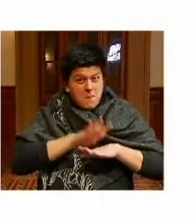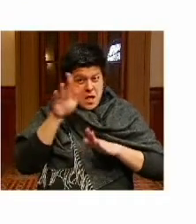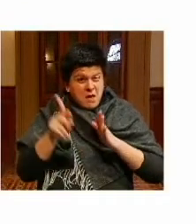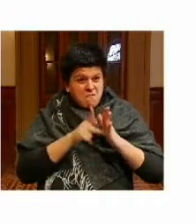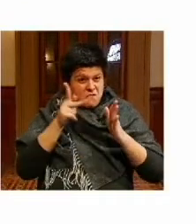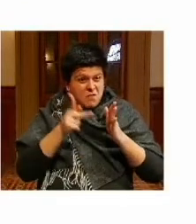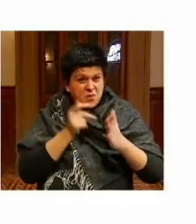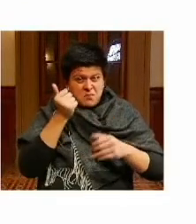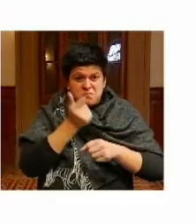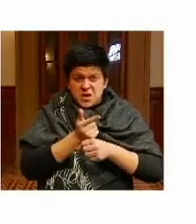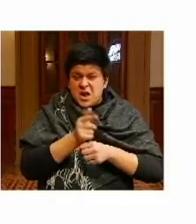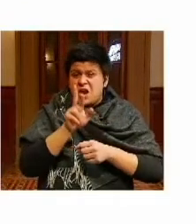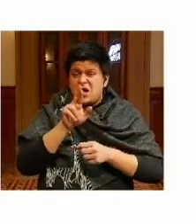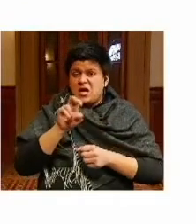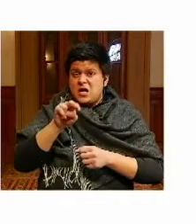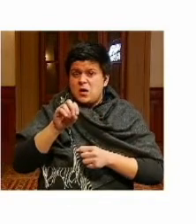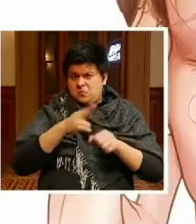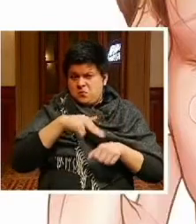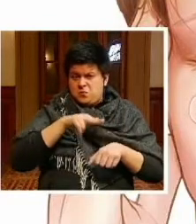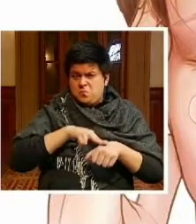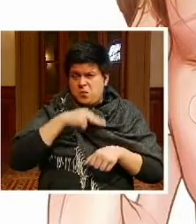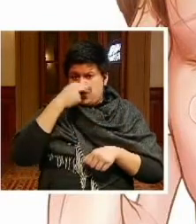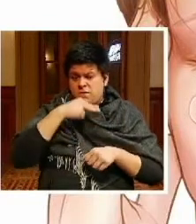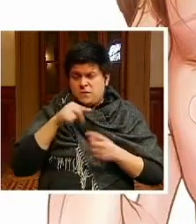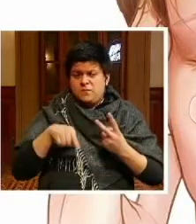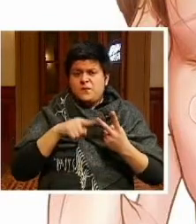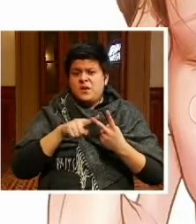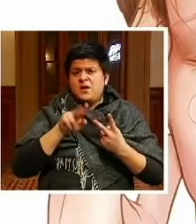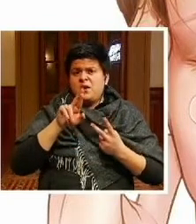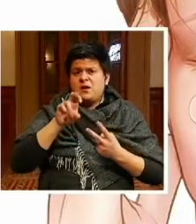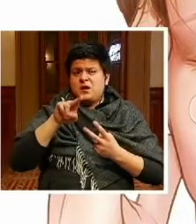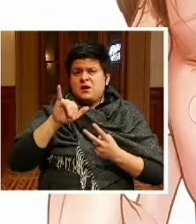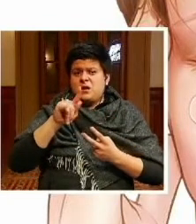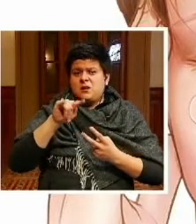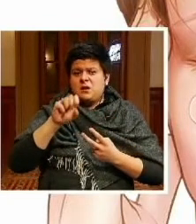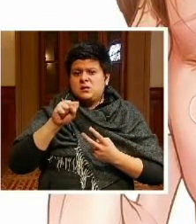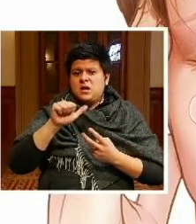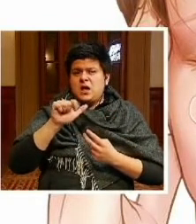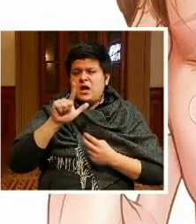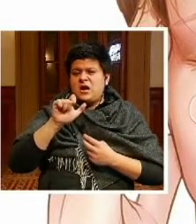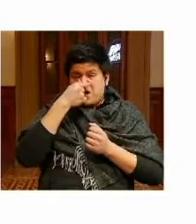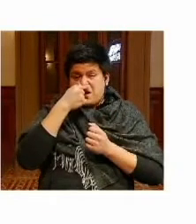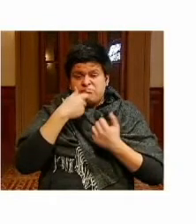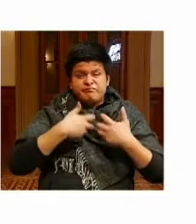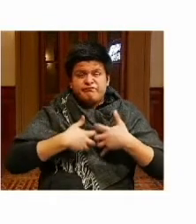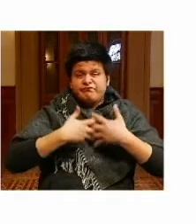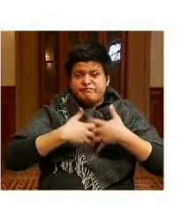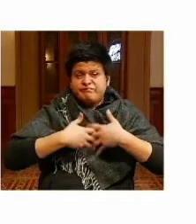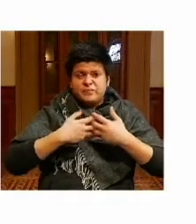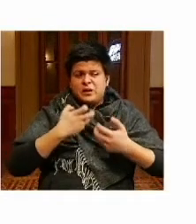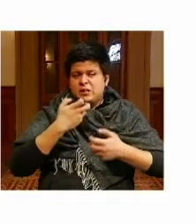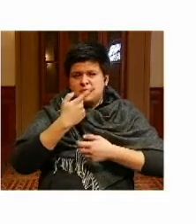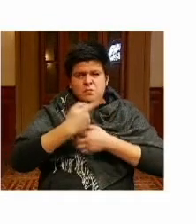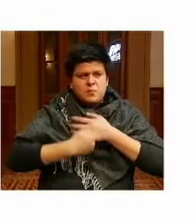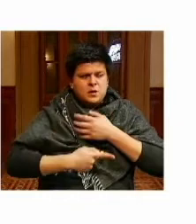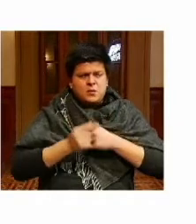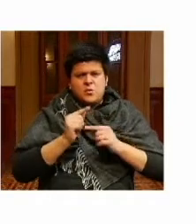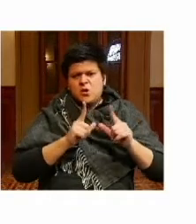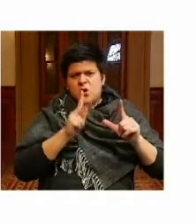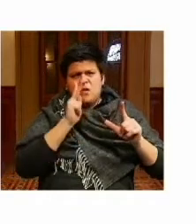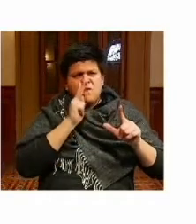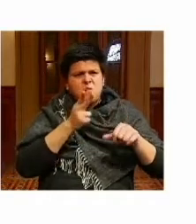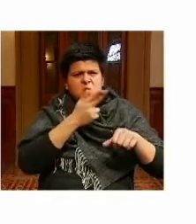nasal dolor malestar general mientras que en la sinusitis los pacientes presentan dolor de cabeza al agacharse mal aliento